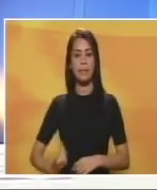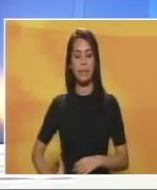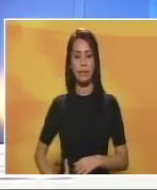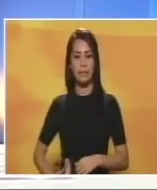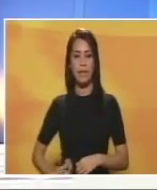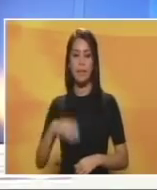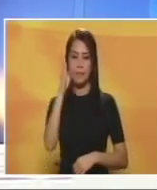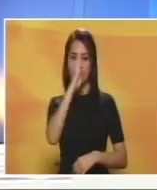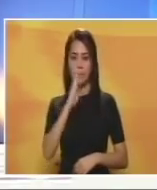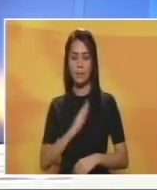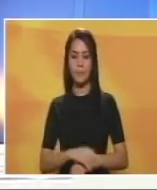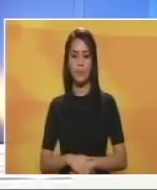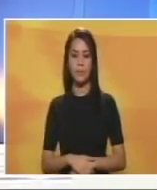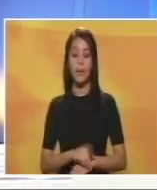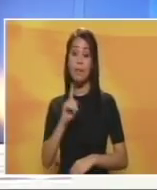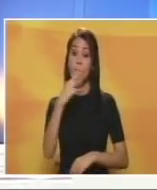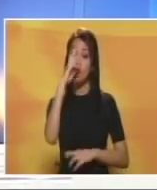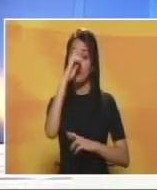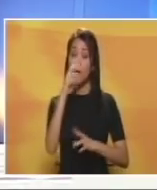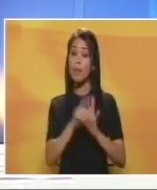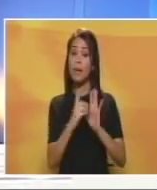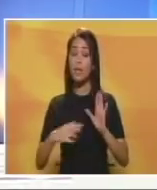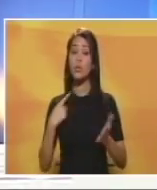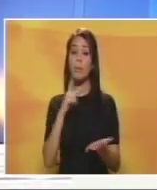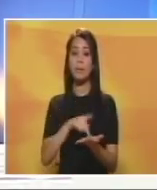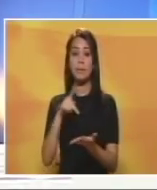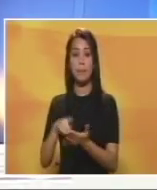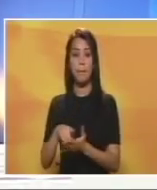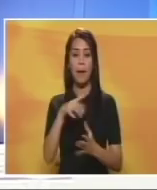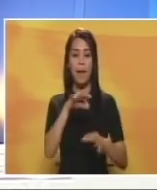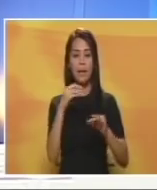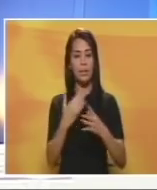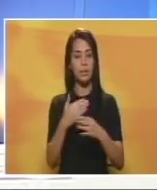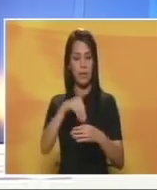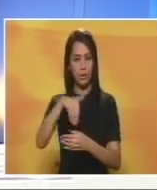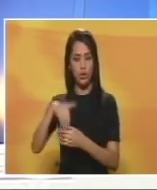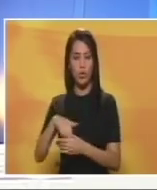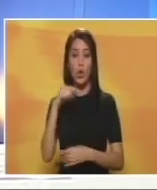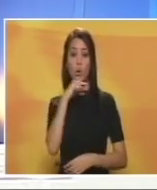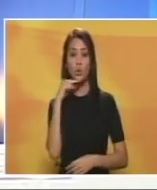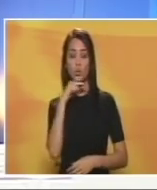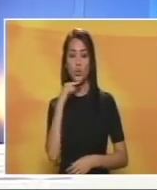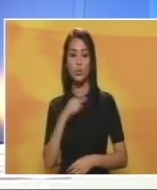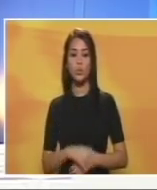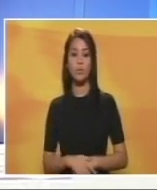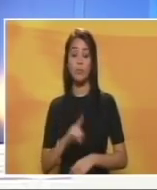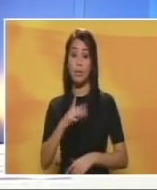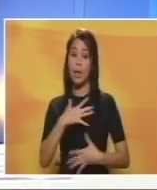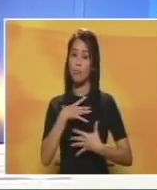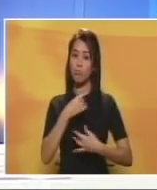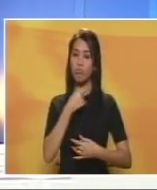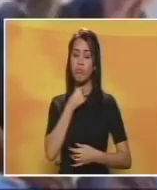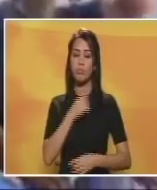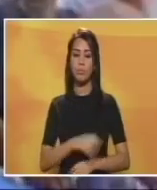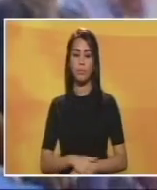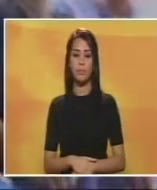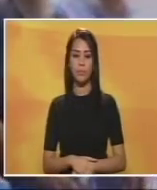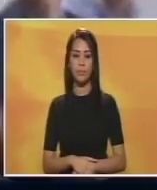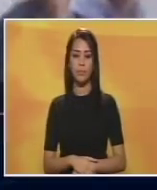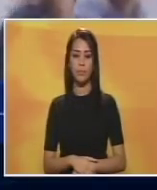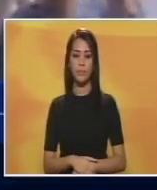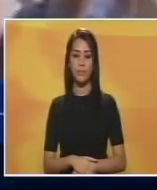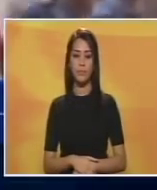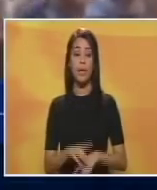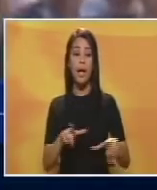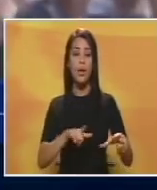Lula da Silva y para que se respete el derecho a participar en las elecciones de octubre, para las que figura como favorito. El evento en Curitiba